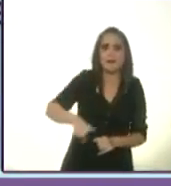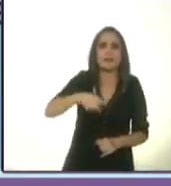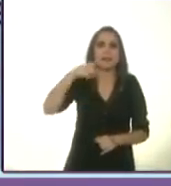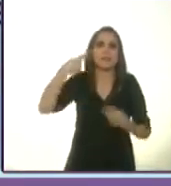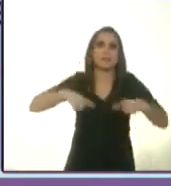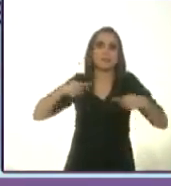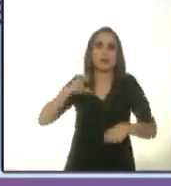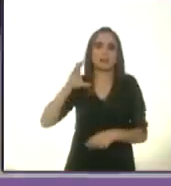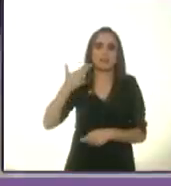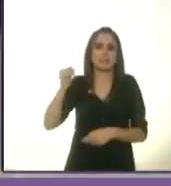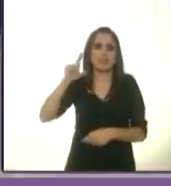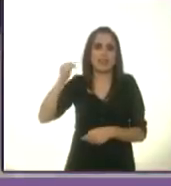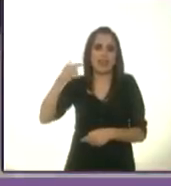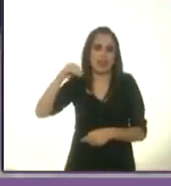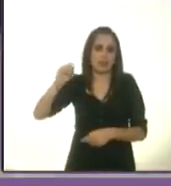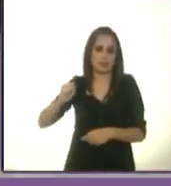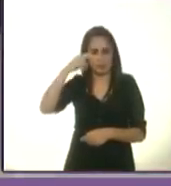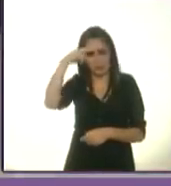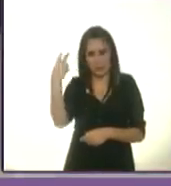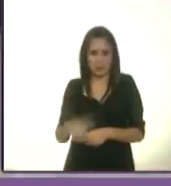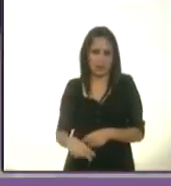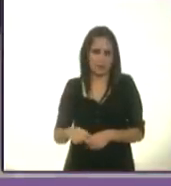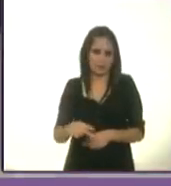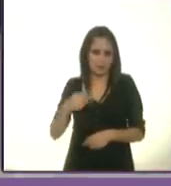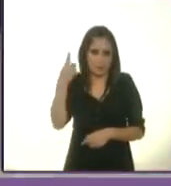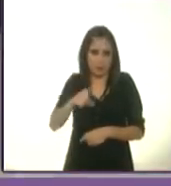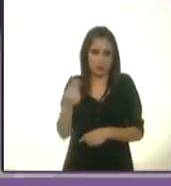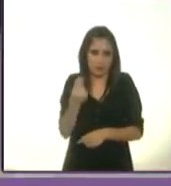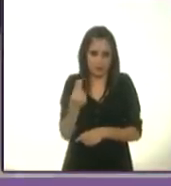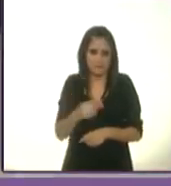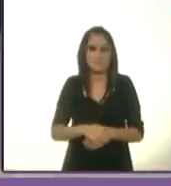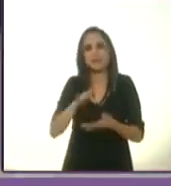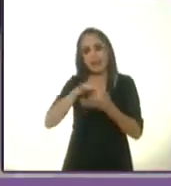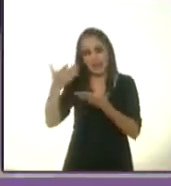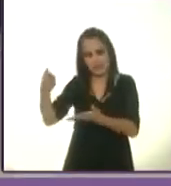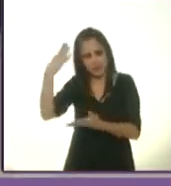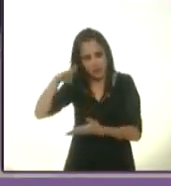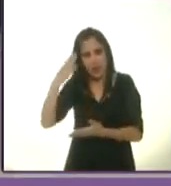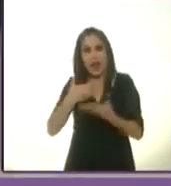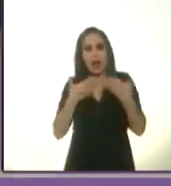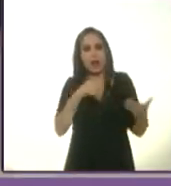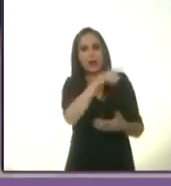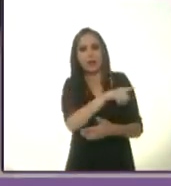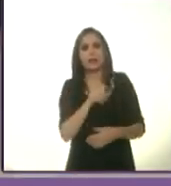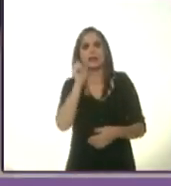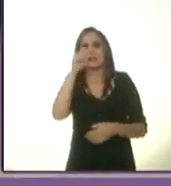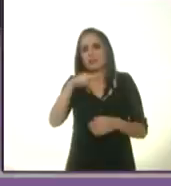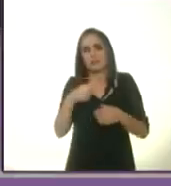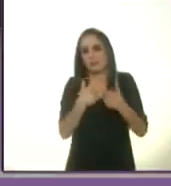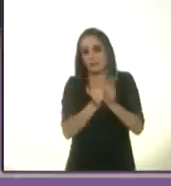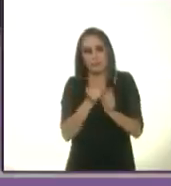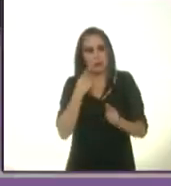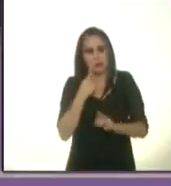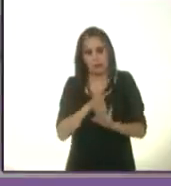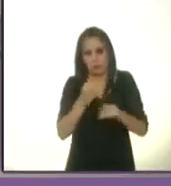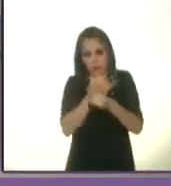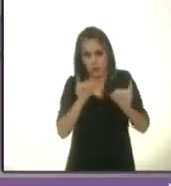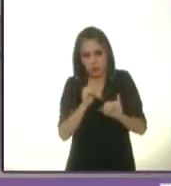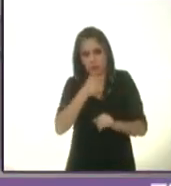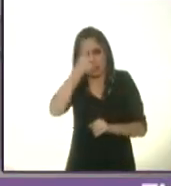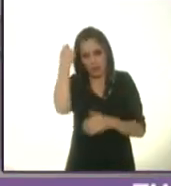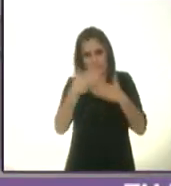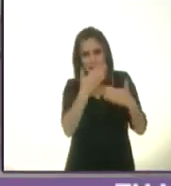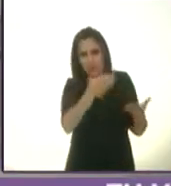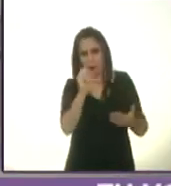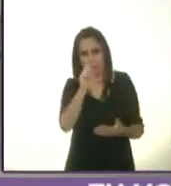muchas gracias candidata alejandra barrales muchísimas gracias pidió el uso de la voz la candidata dolores no torneo adelante candidata